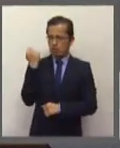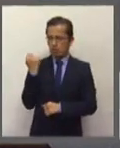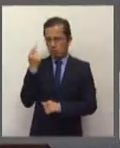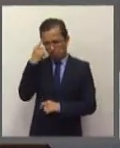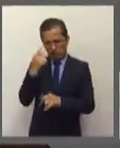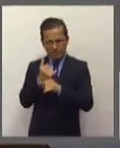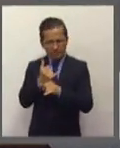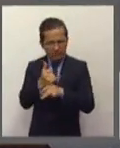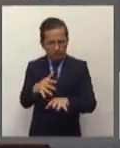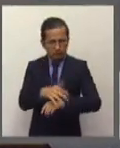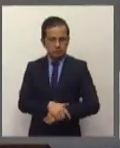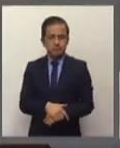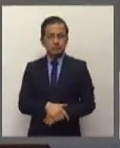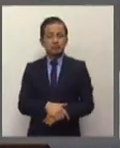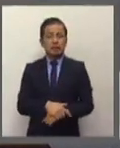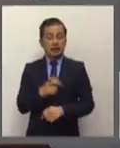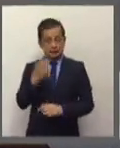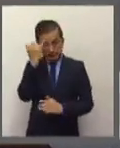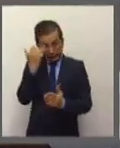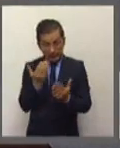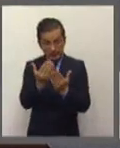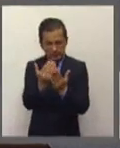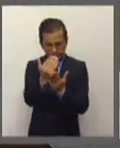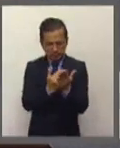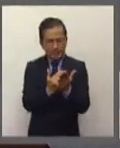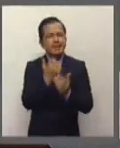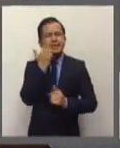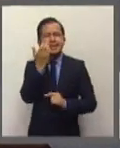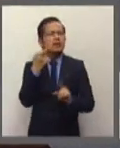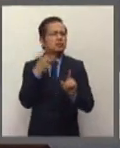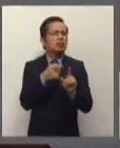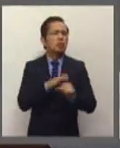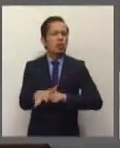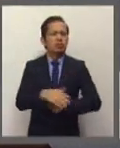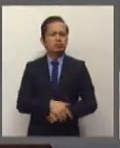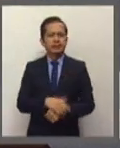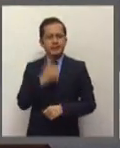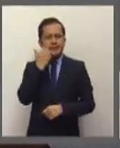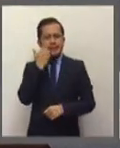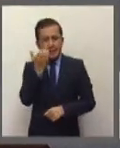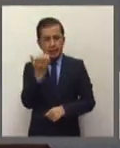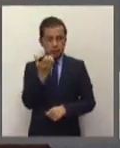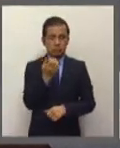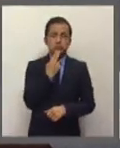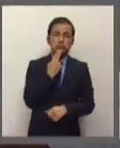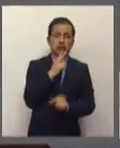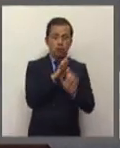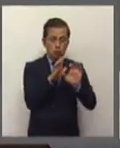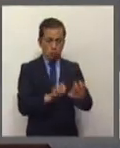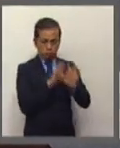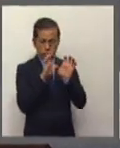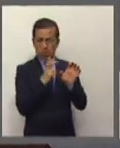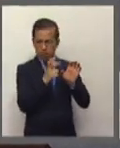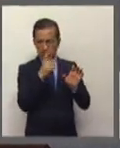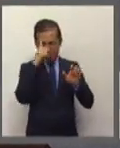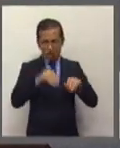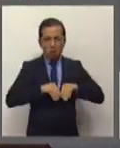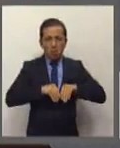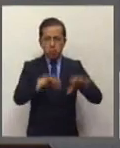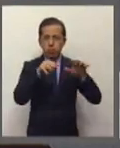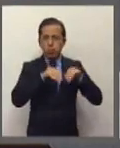tiene por objeto regular la edición electrónica como el principal medio jurídicamente válido de difusión del Diario Oficial